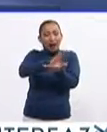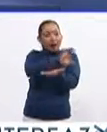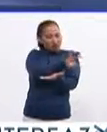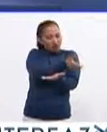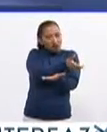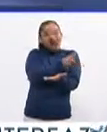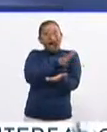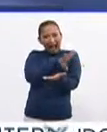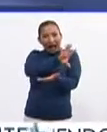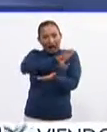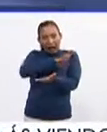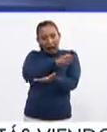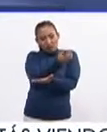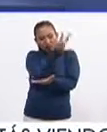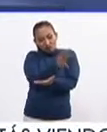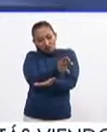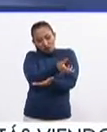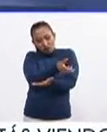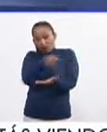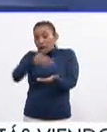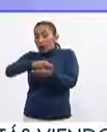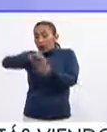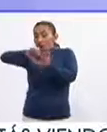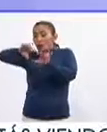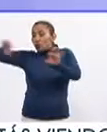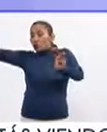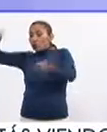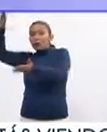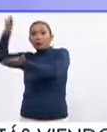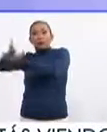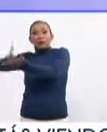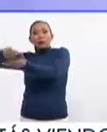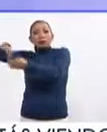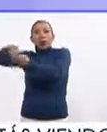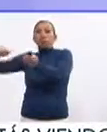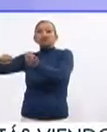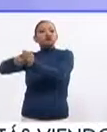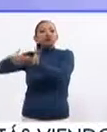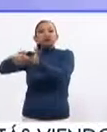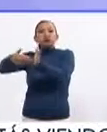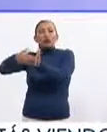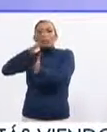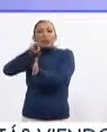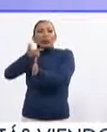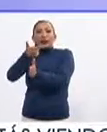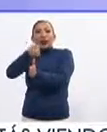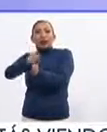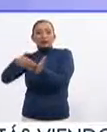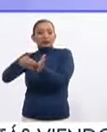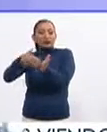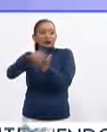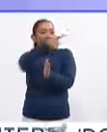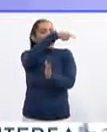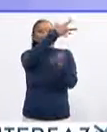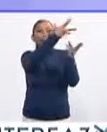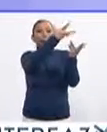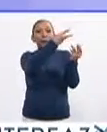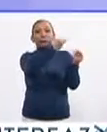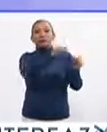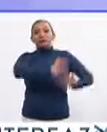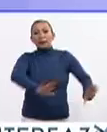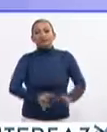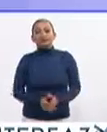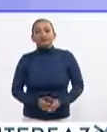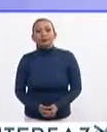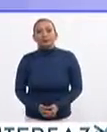estufa, la perilla, ya no hay flujo de gas, entonces ya se apaga. Activa el motor y el motor en automático cierra. Así